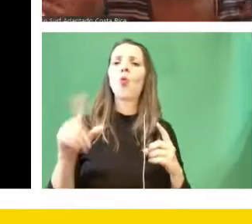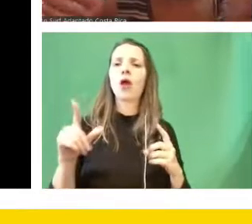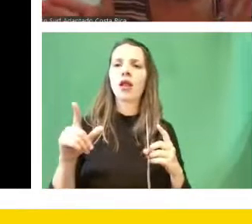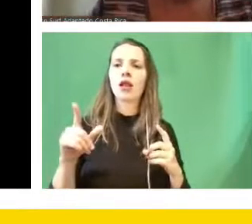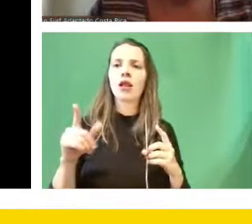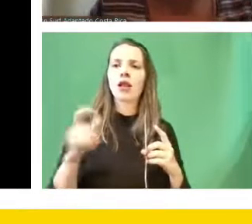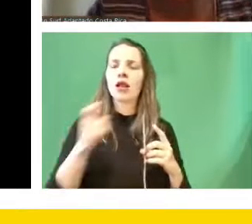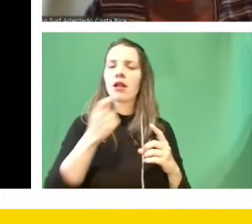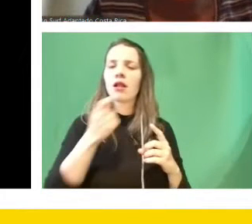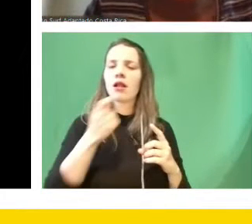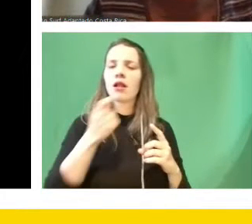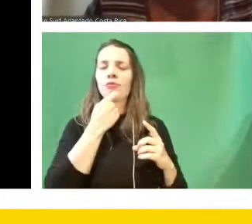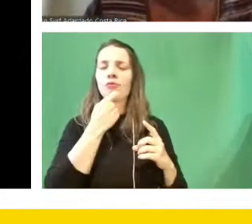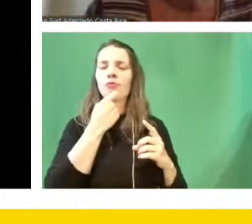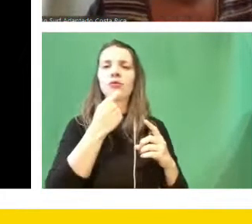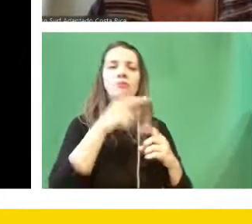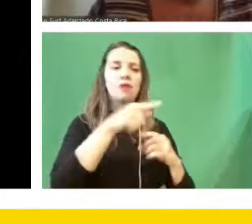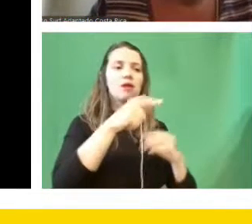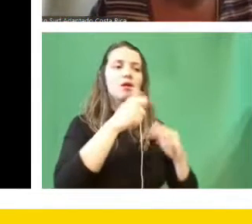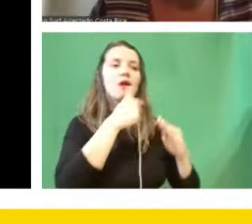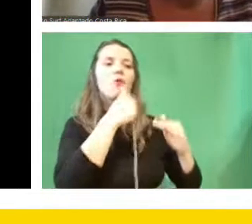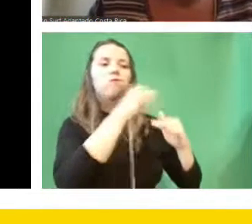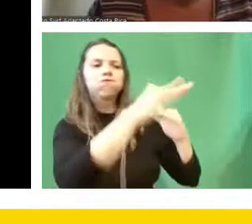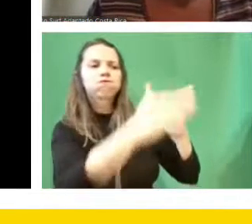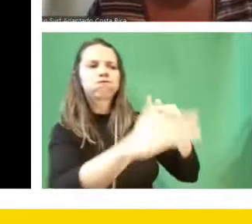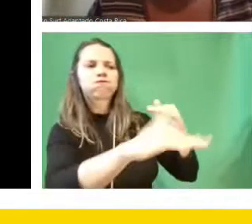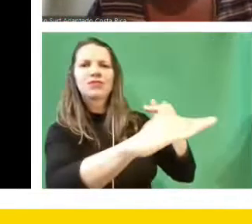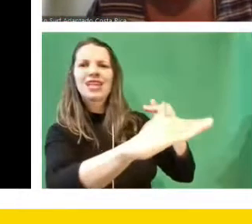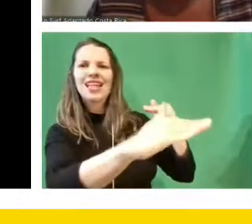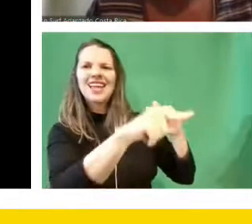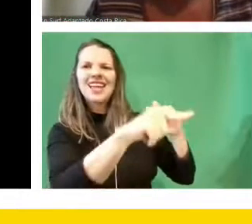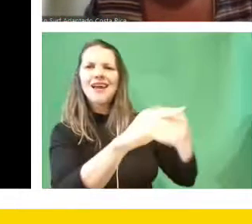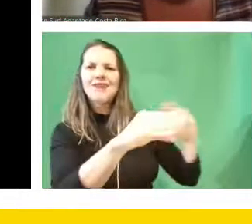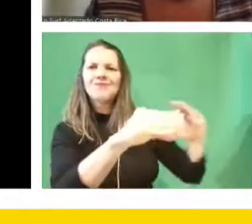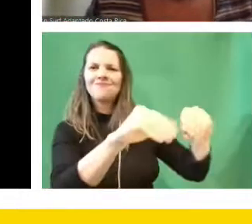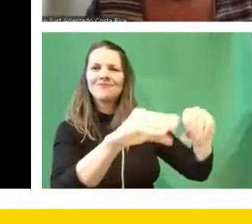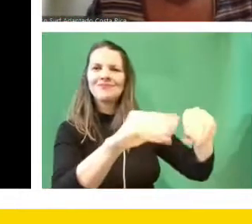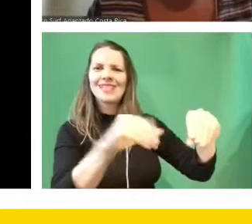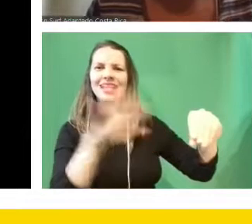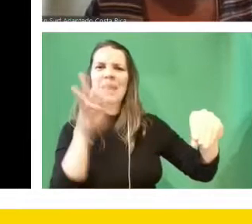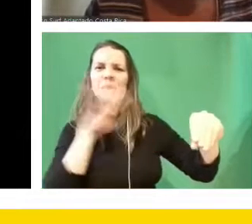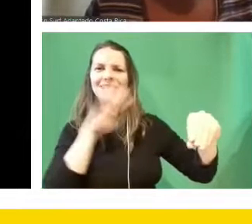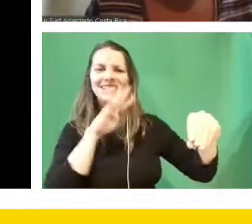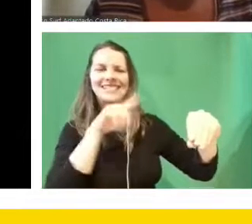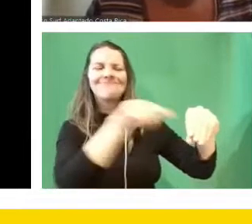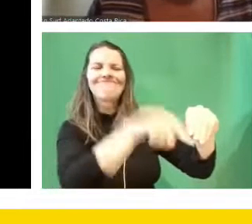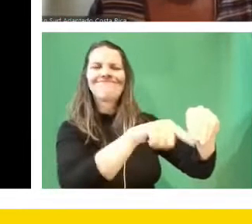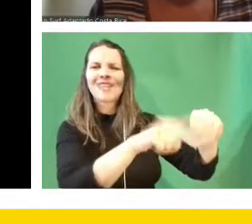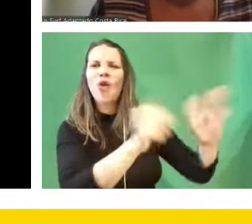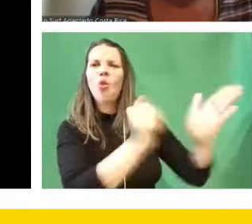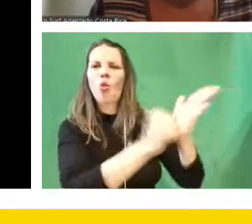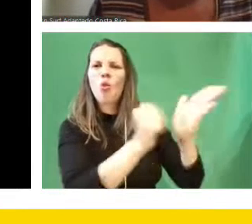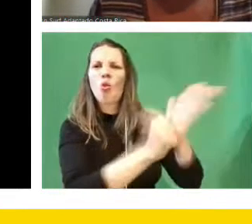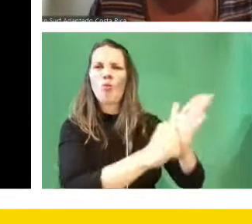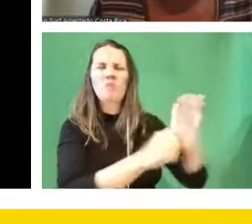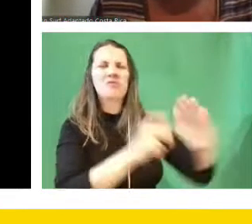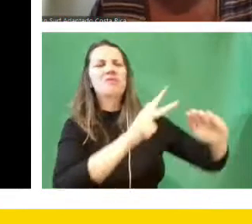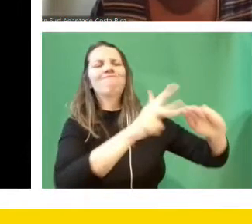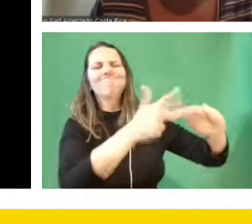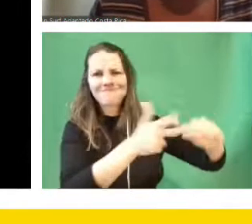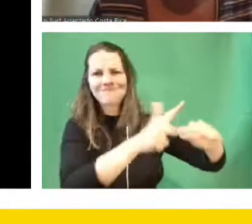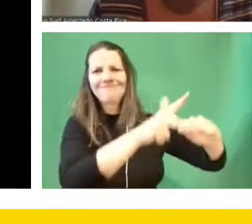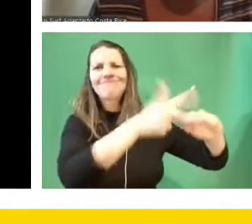marea alta y marea baja, la arena está más durita. Entonces es más fácil que la silla se mueva ahí. Porque para nosotros es muy importante en las